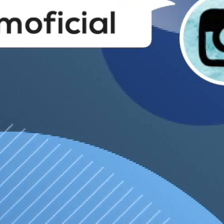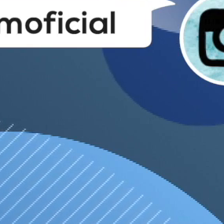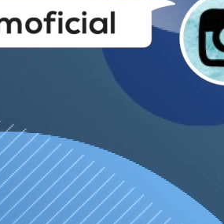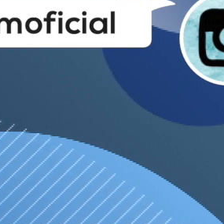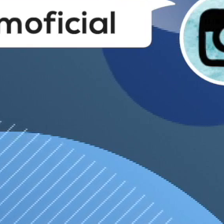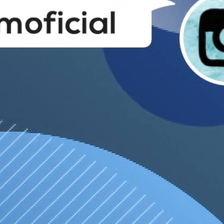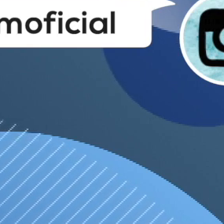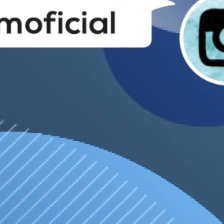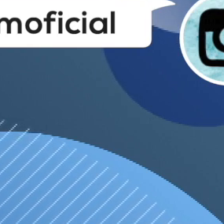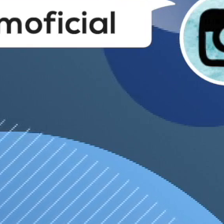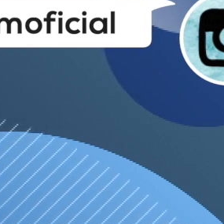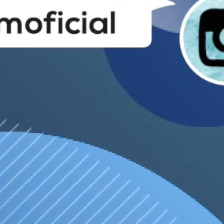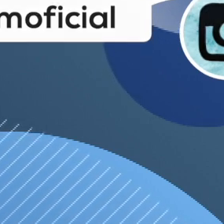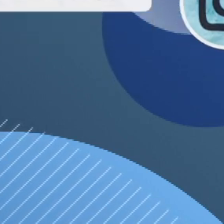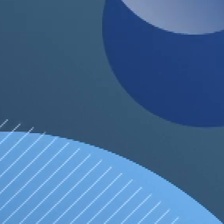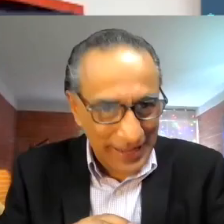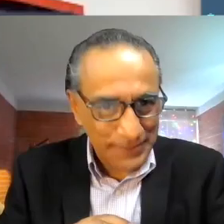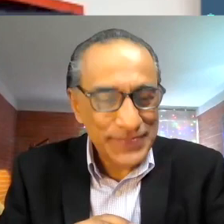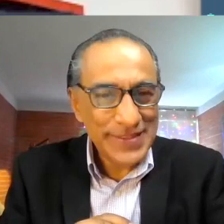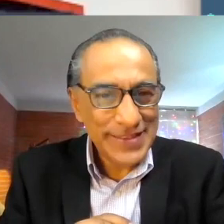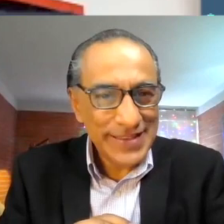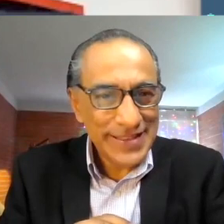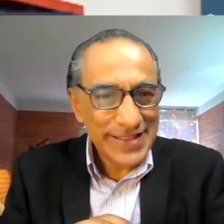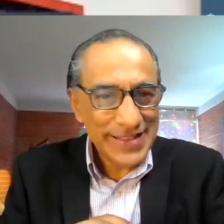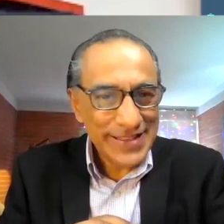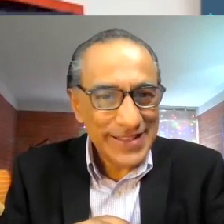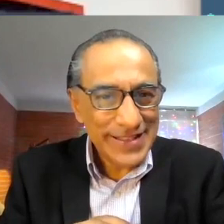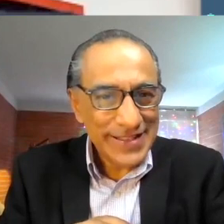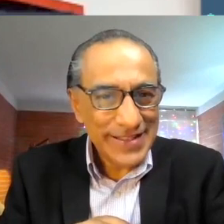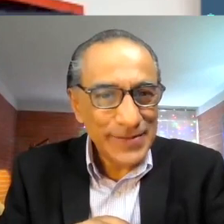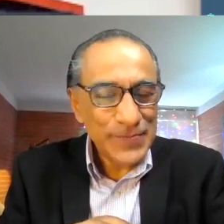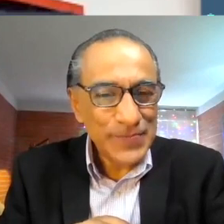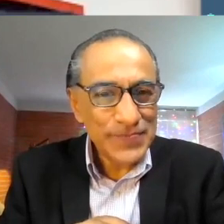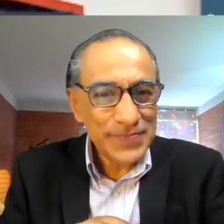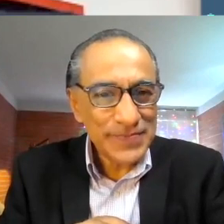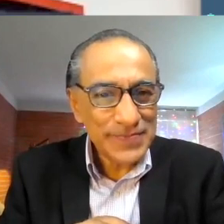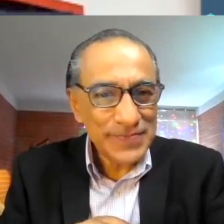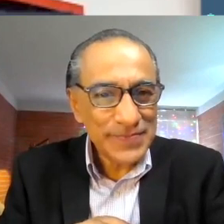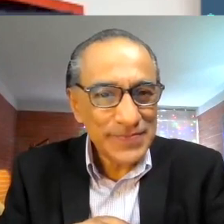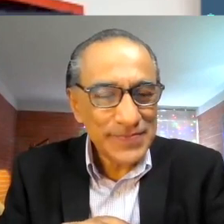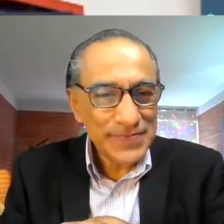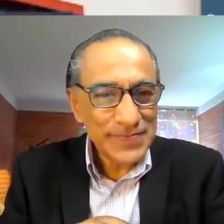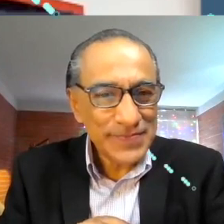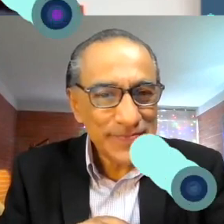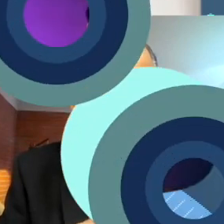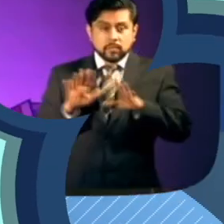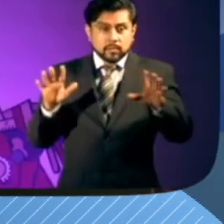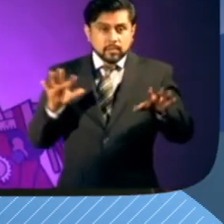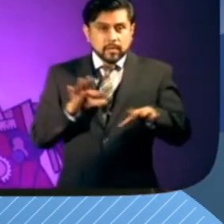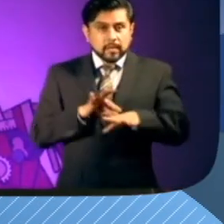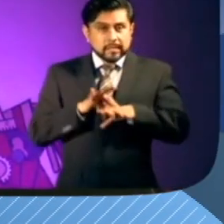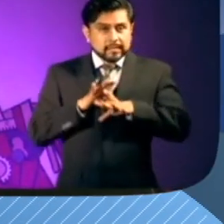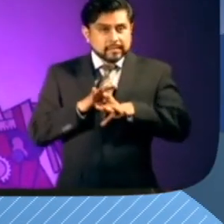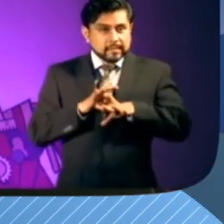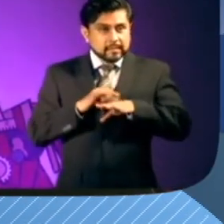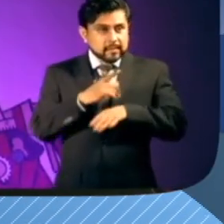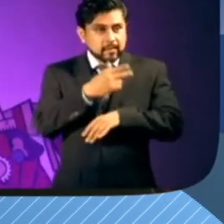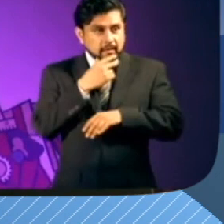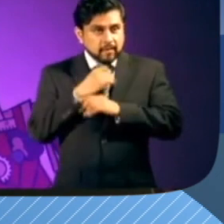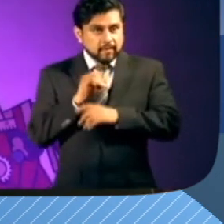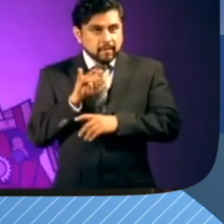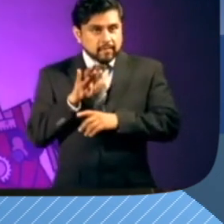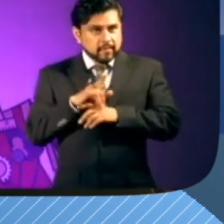puede comprar esta novela? Bueno, es del Fondo de Cultura Económica. Yo tengo que decir que